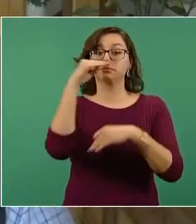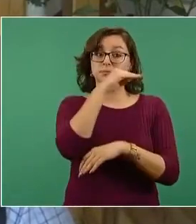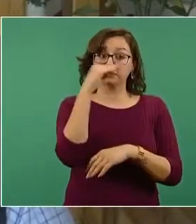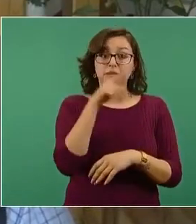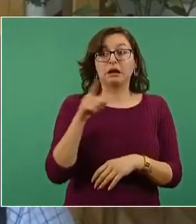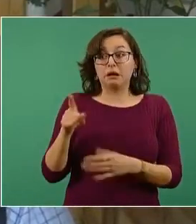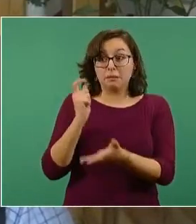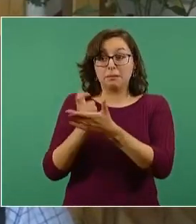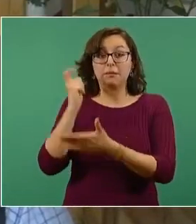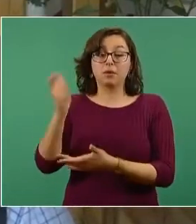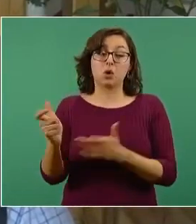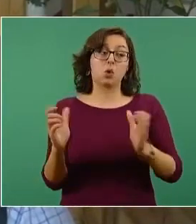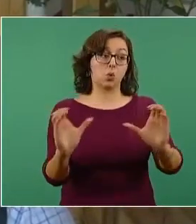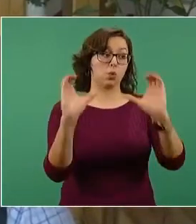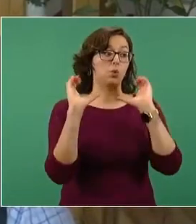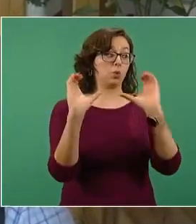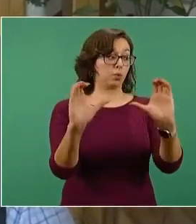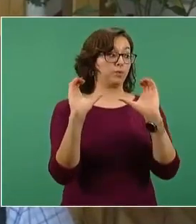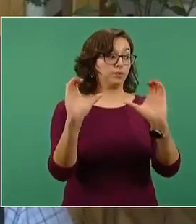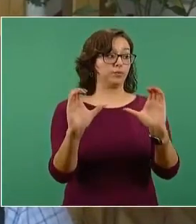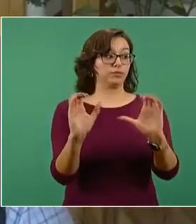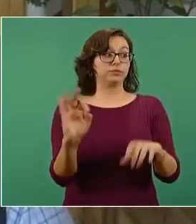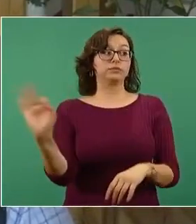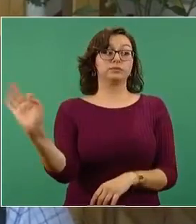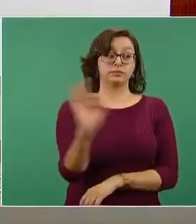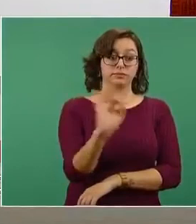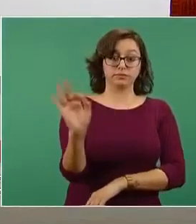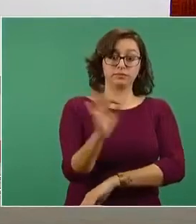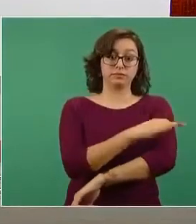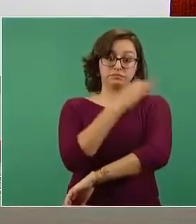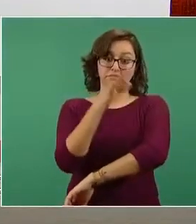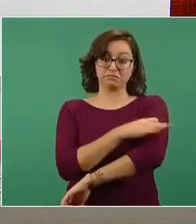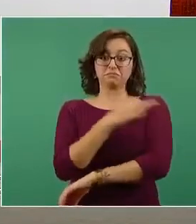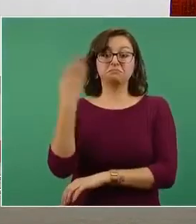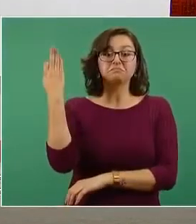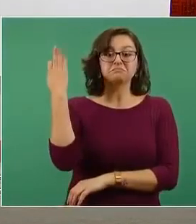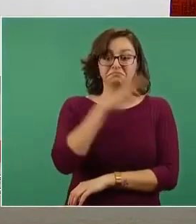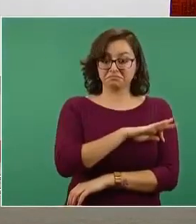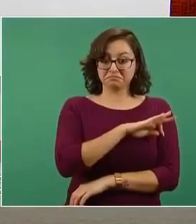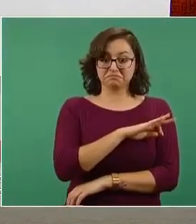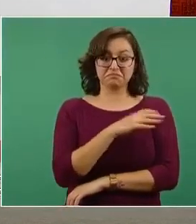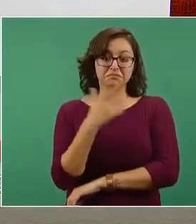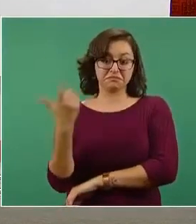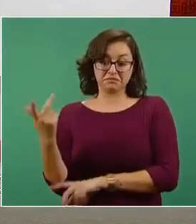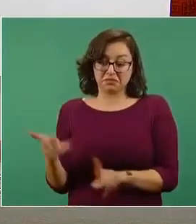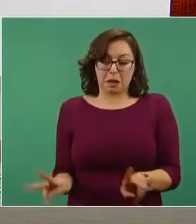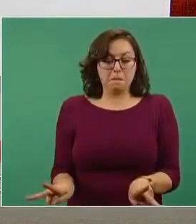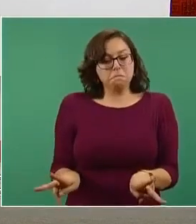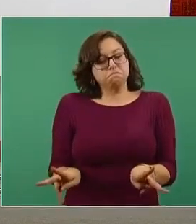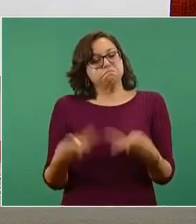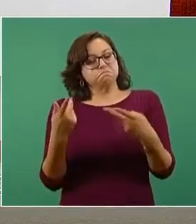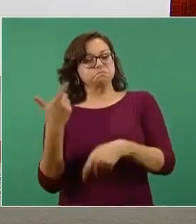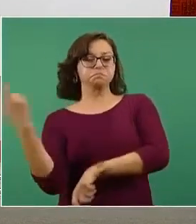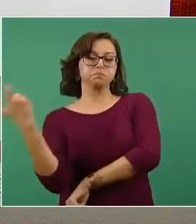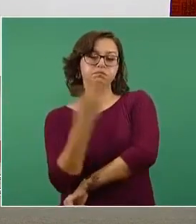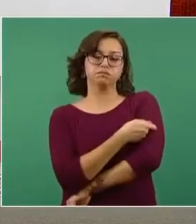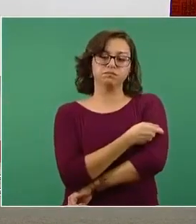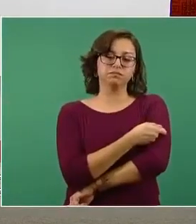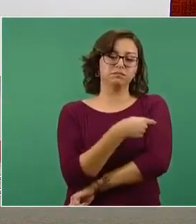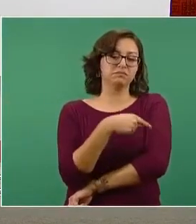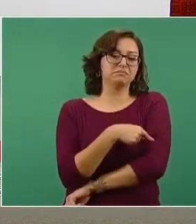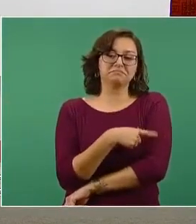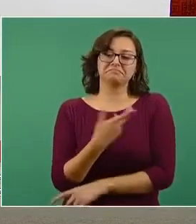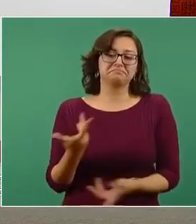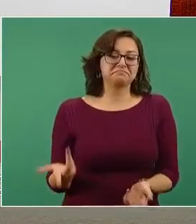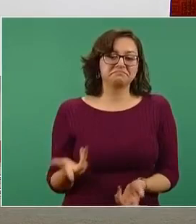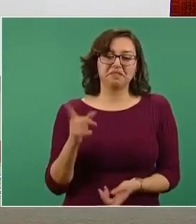cuidado, porque o puede ser que no sea ninguna vacuna, es decir, que lo que le van a vender, le van a aplicar, sea